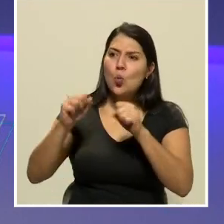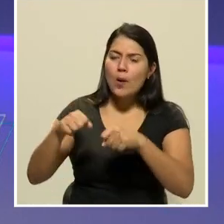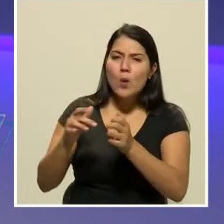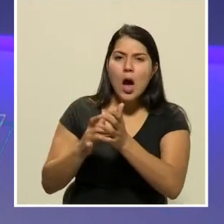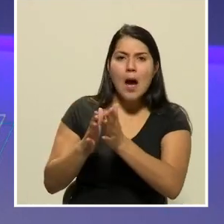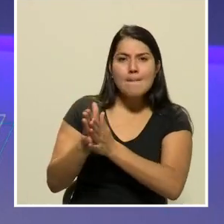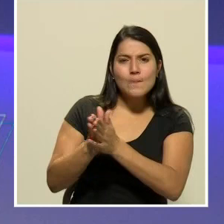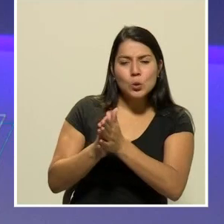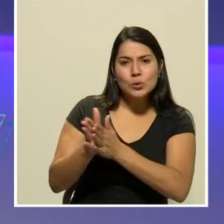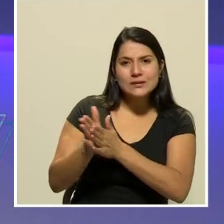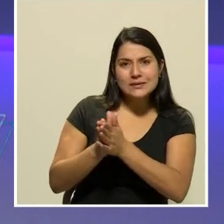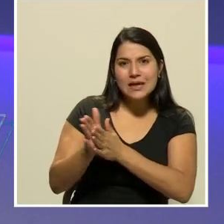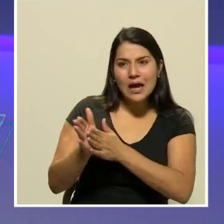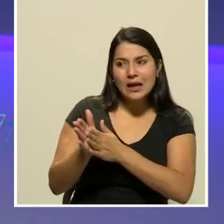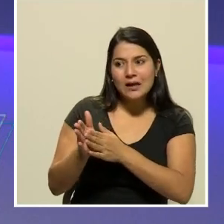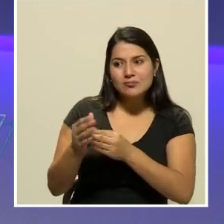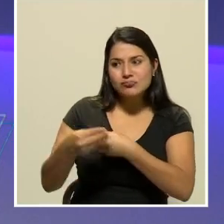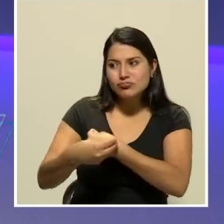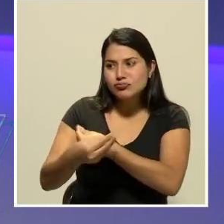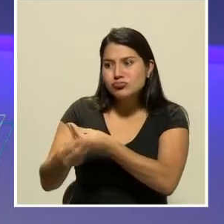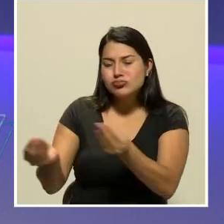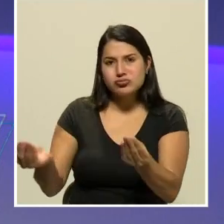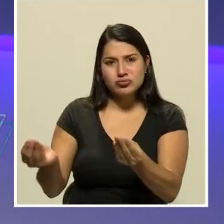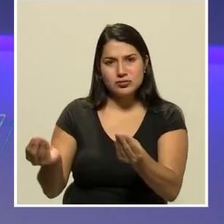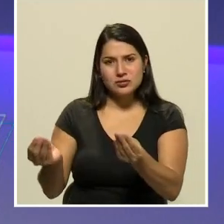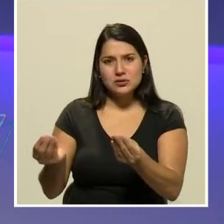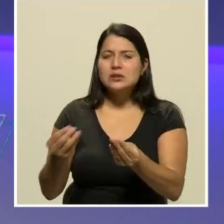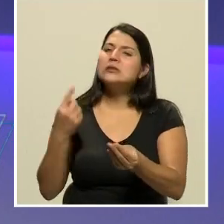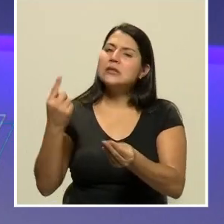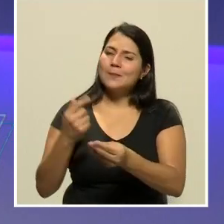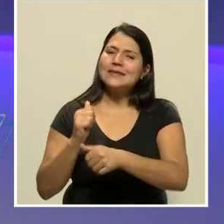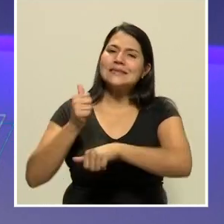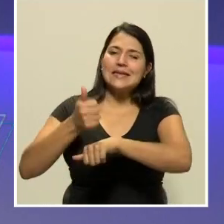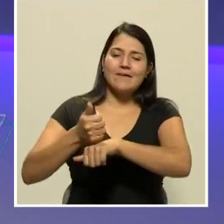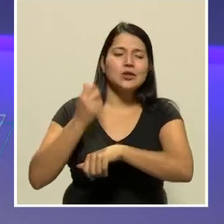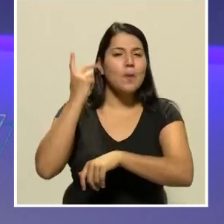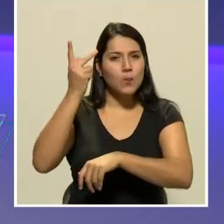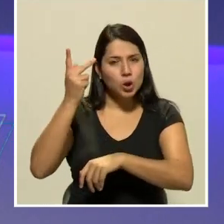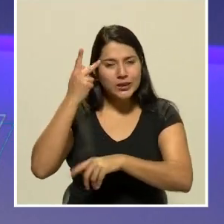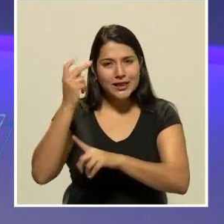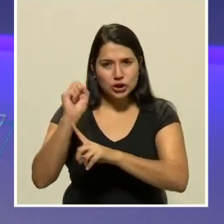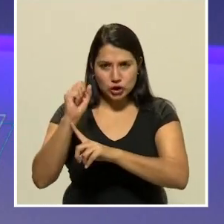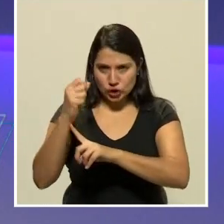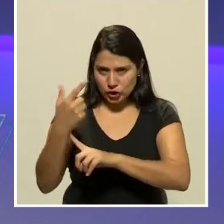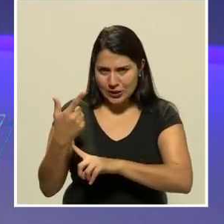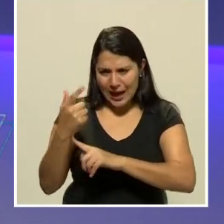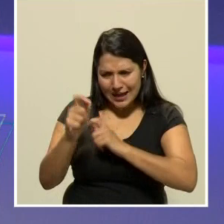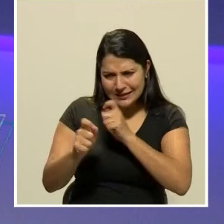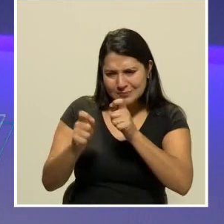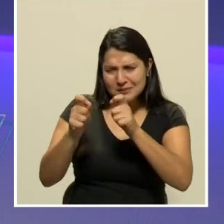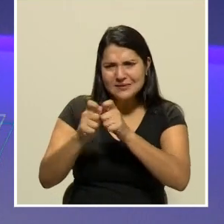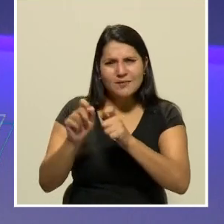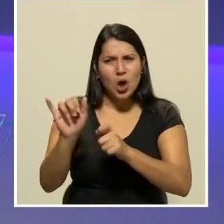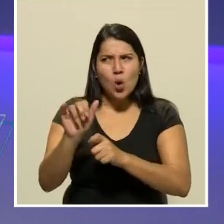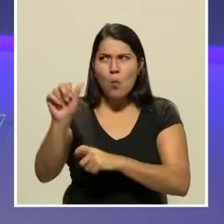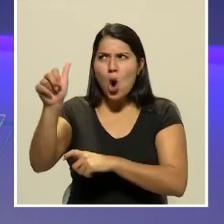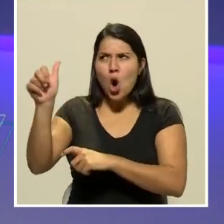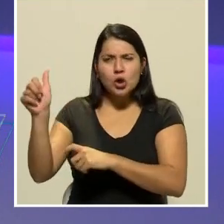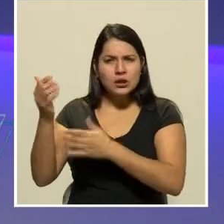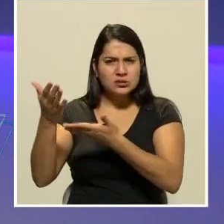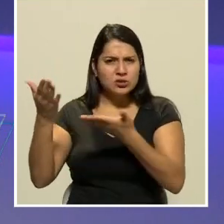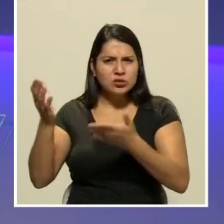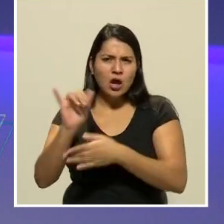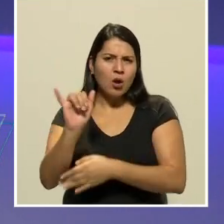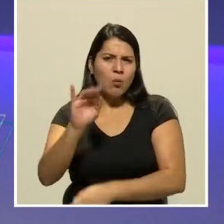¿verdad? a hogares con una política social focalizada, como hemos hecho muchas otras cosas, ¿verdad? Las becas